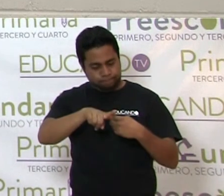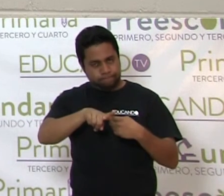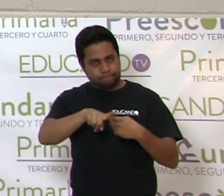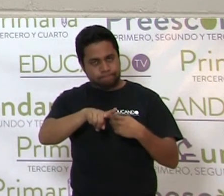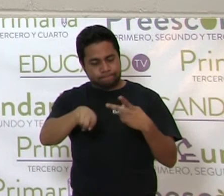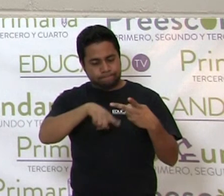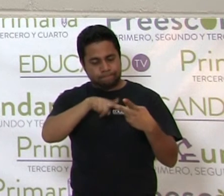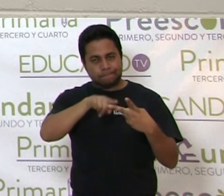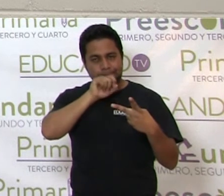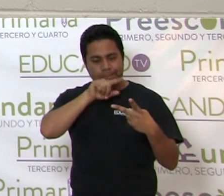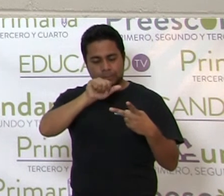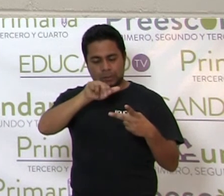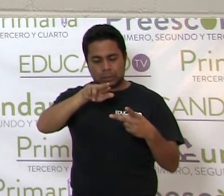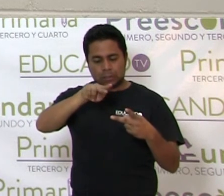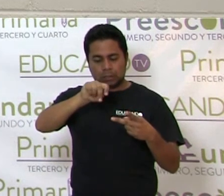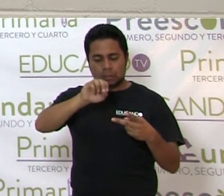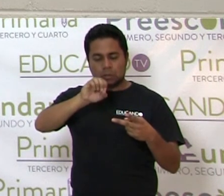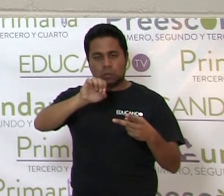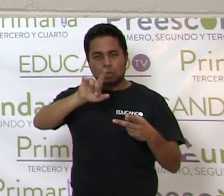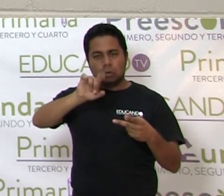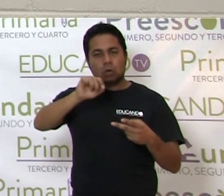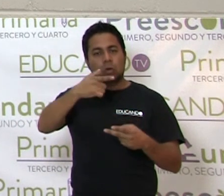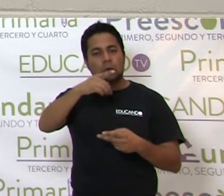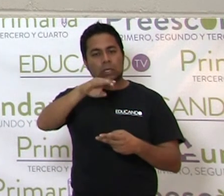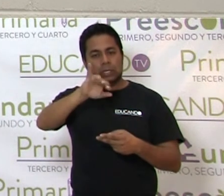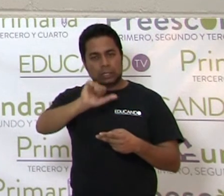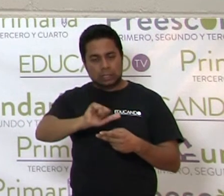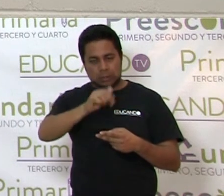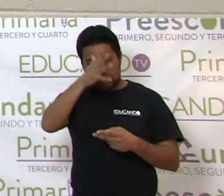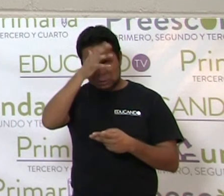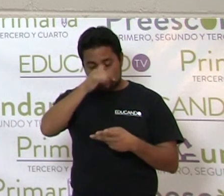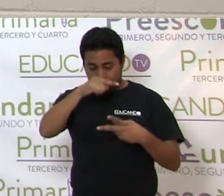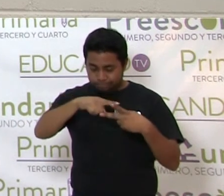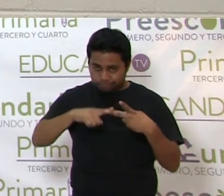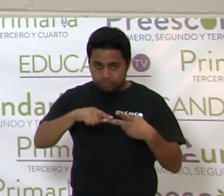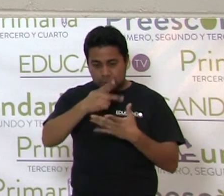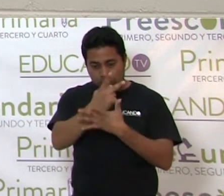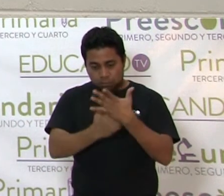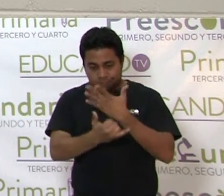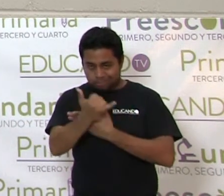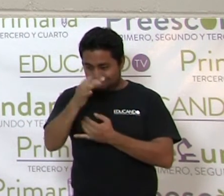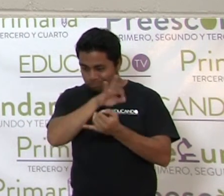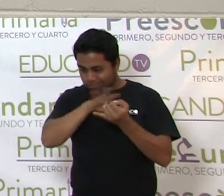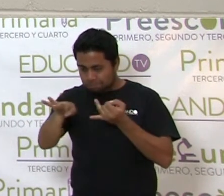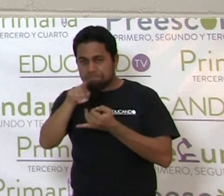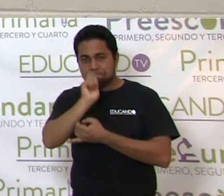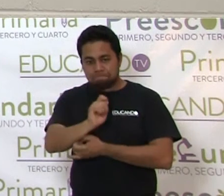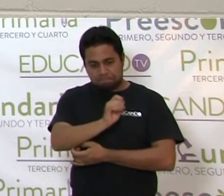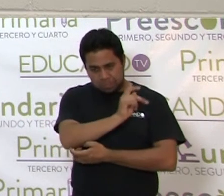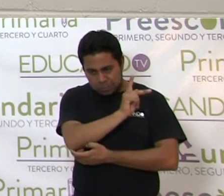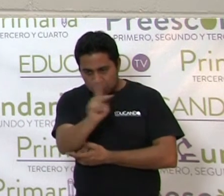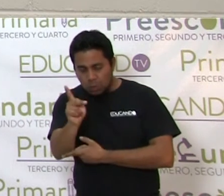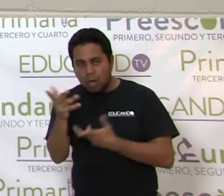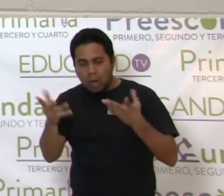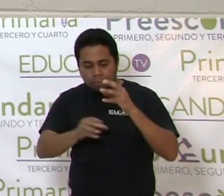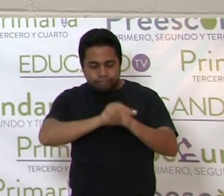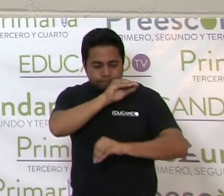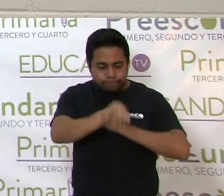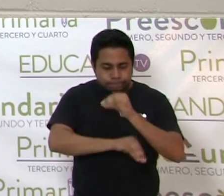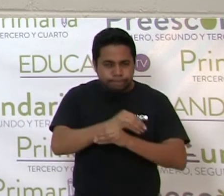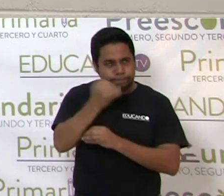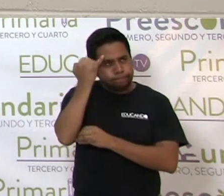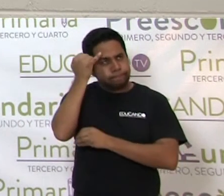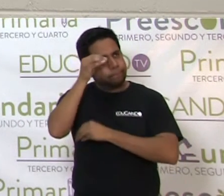y las antologías literarias, porque les recuerdo una vez más, el proyecto final es que ustedes elaboren un